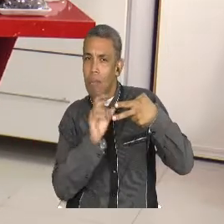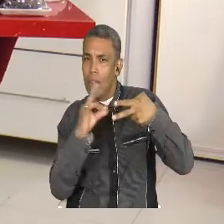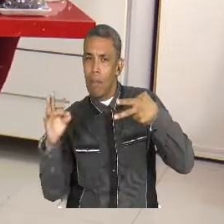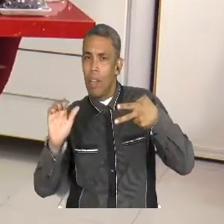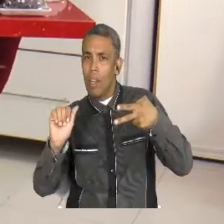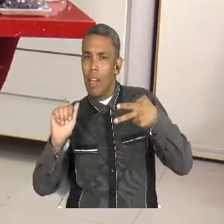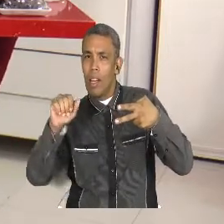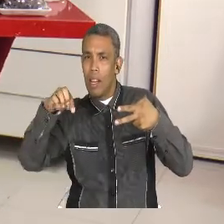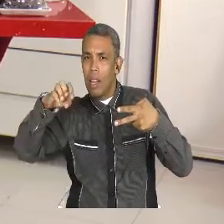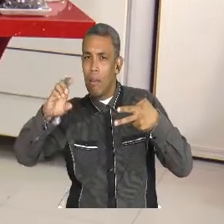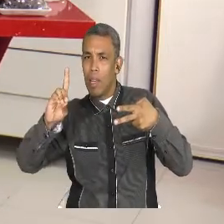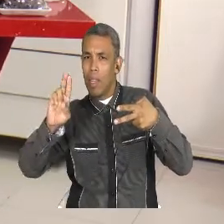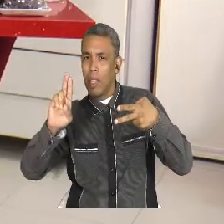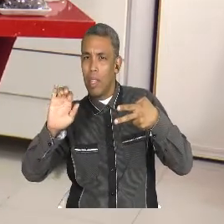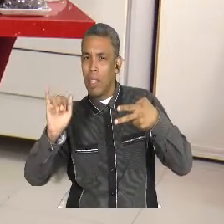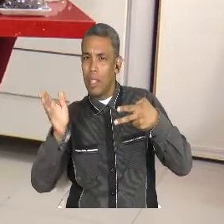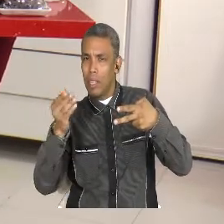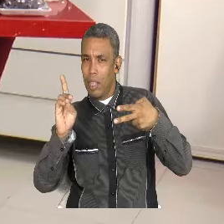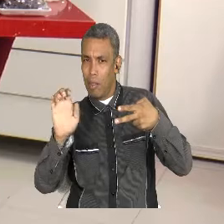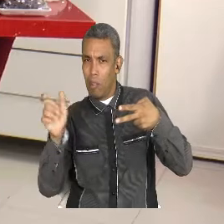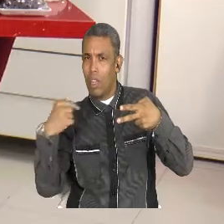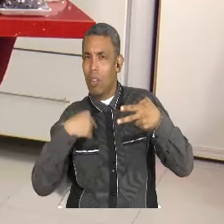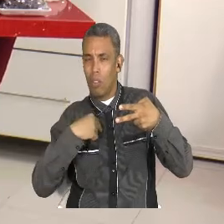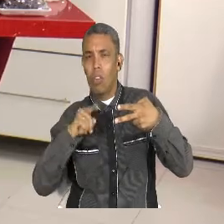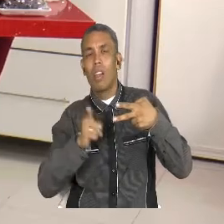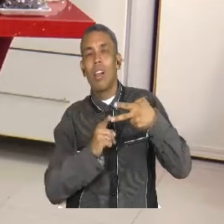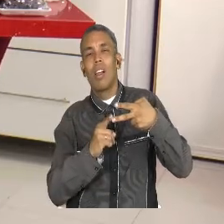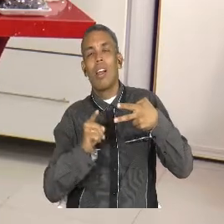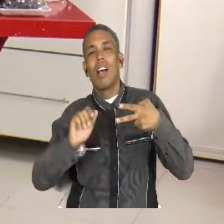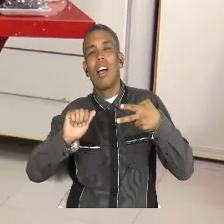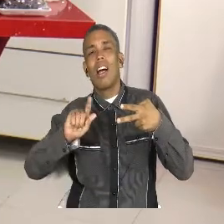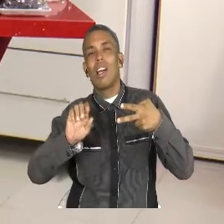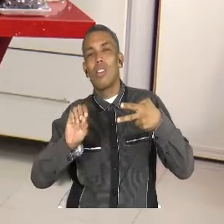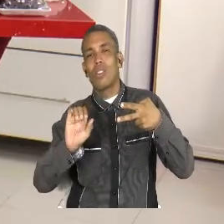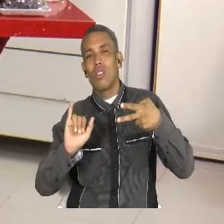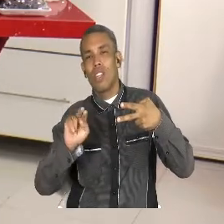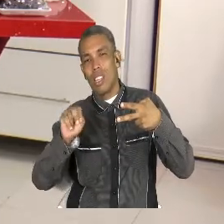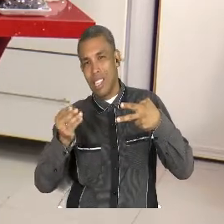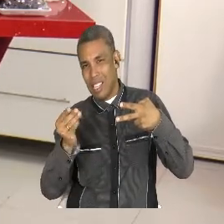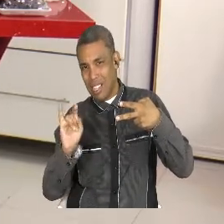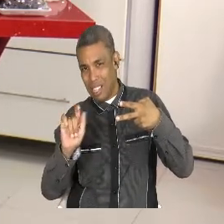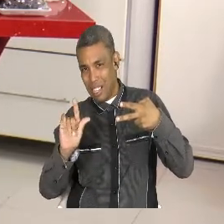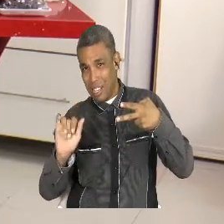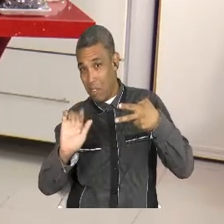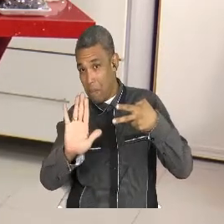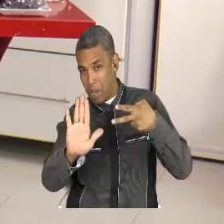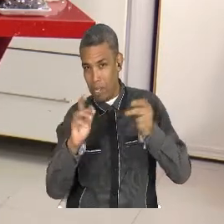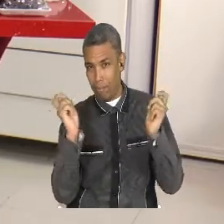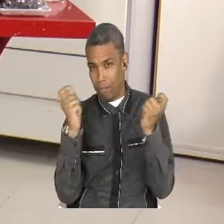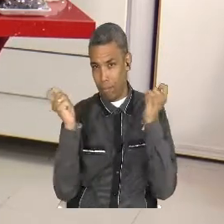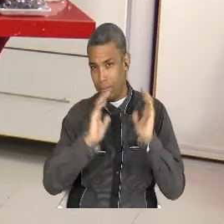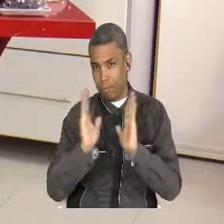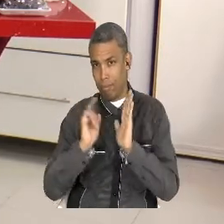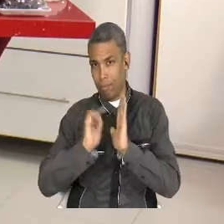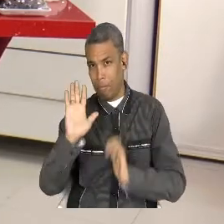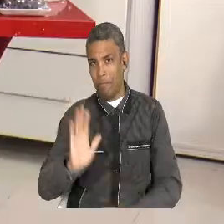Boca, hashtag Yo Soy A Su Inquilinos, Plaza de Torcoroma, y hashtag A Pedir de Boca. Ya saben, nos vemos entonces porque nos vamos a una